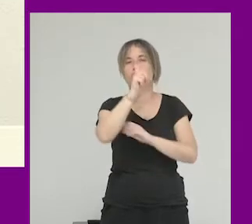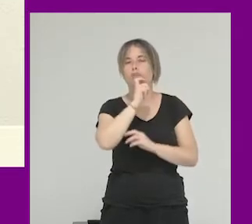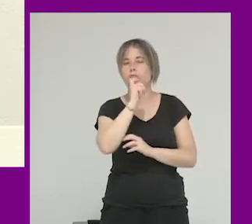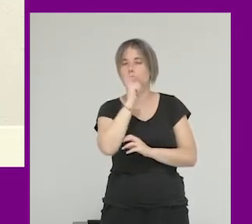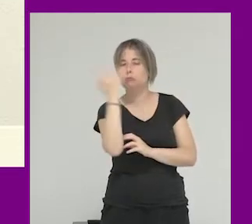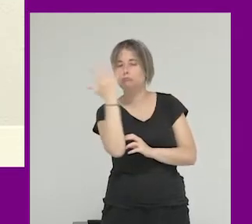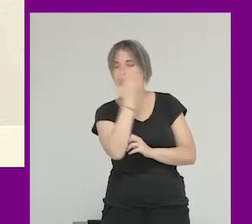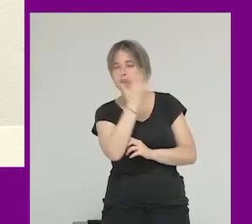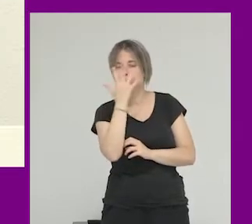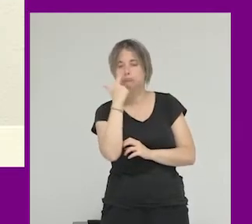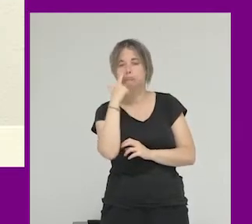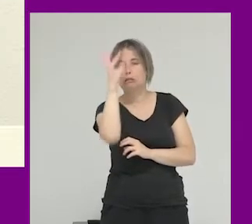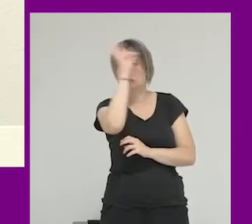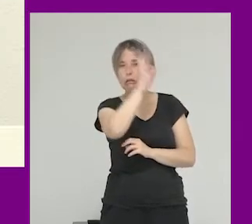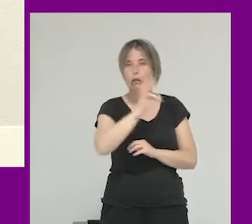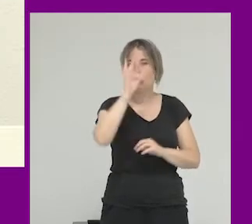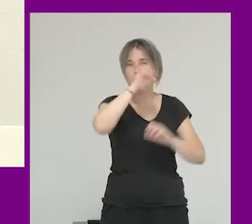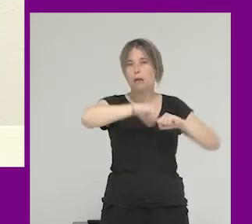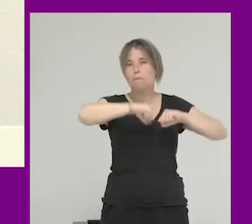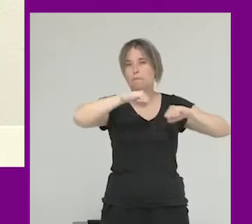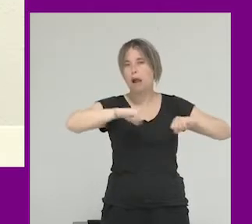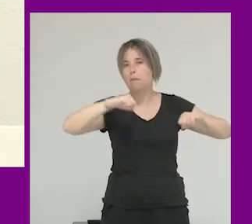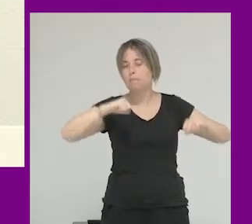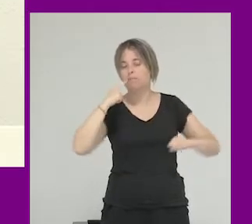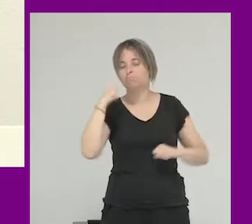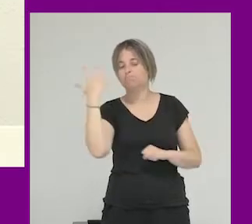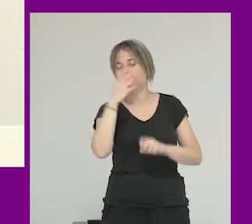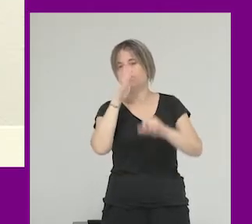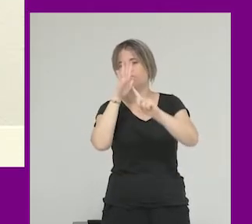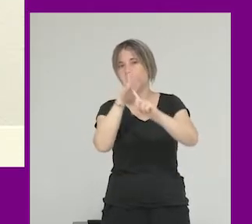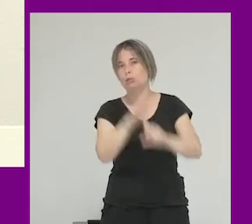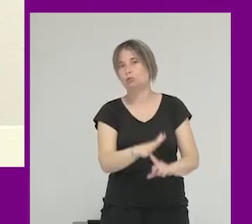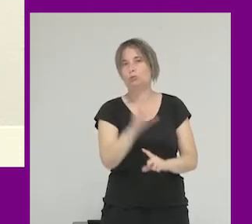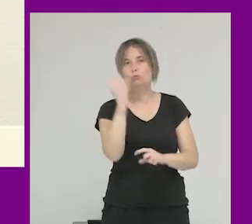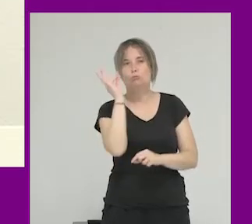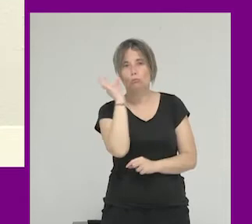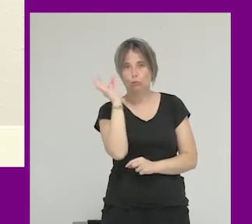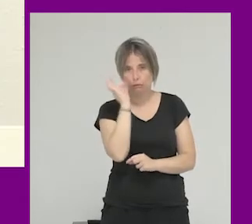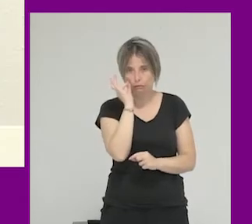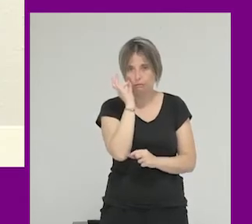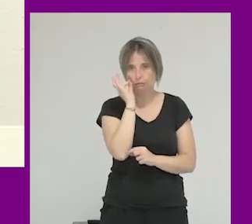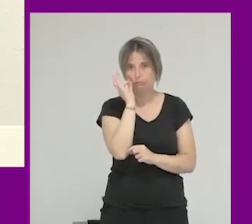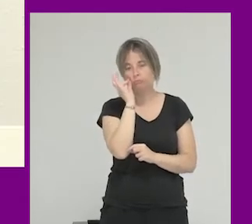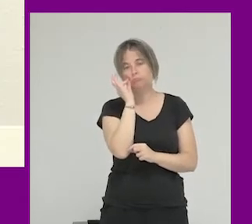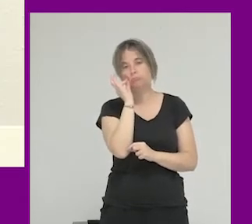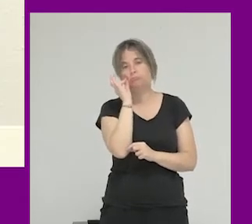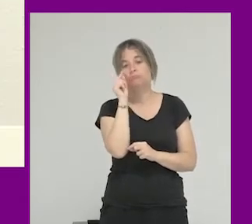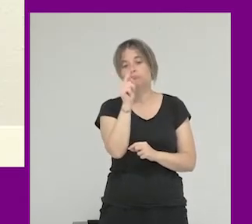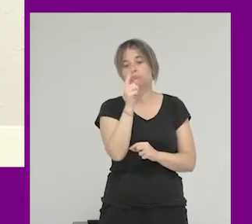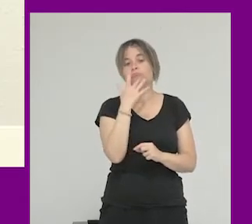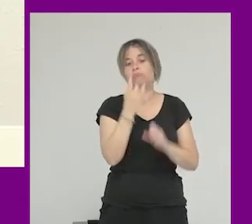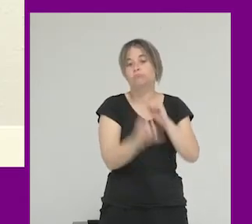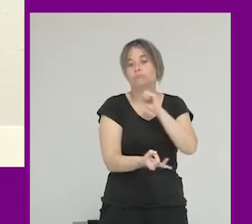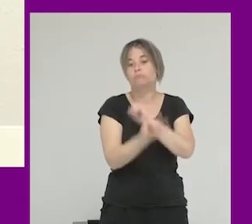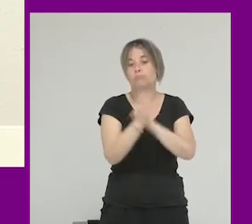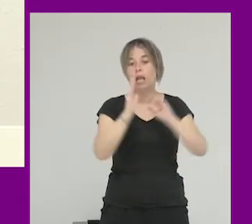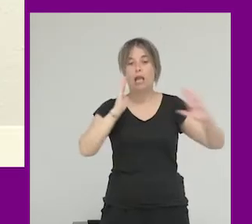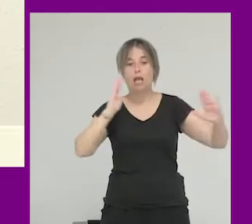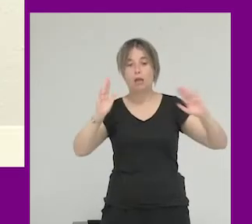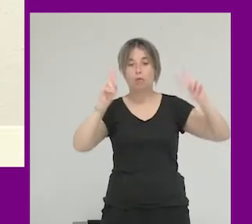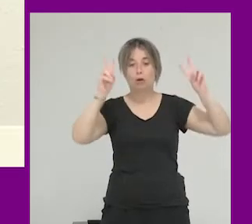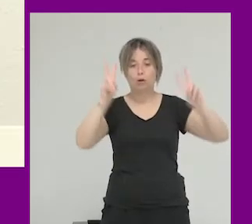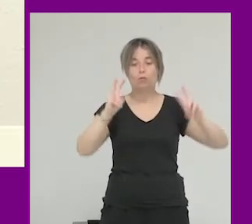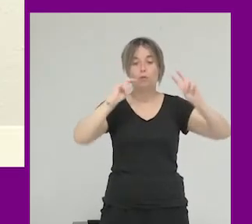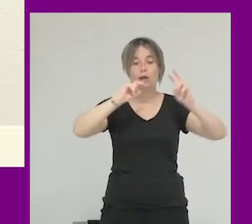y teorizando la exclusión de las mujeres, que con los nuevos tiempos, a partir